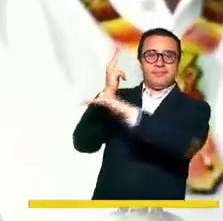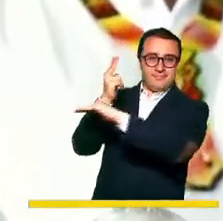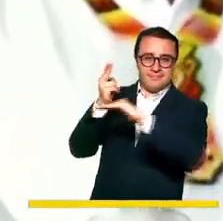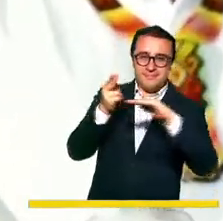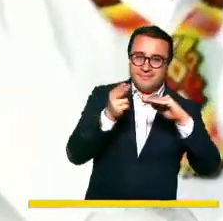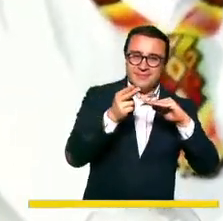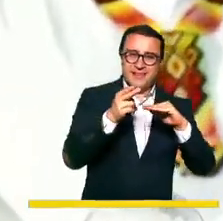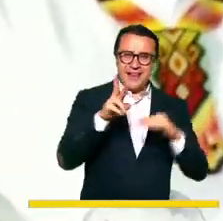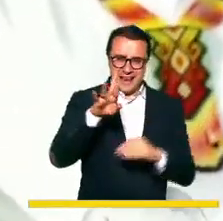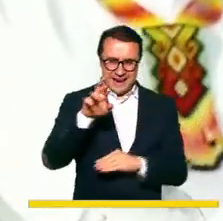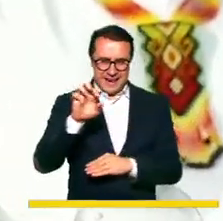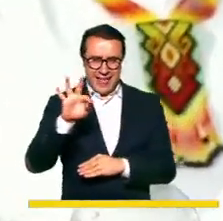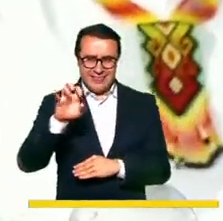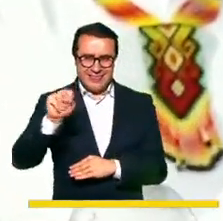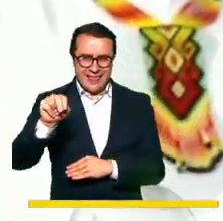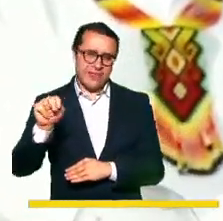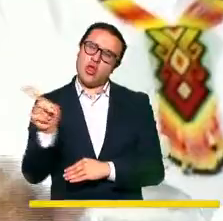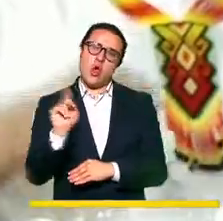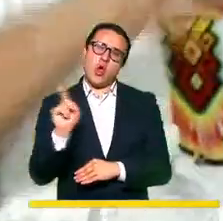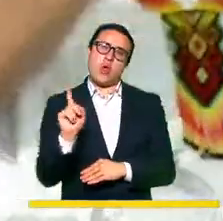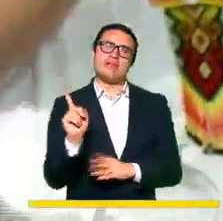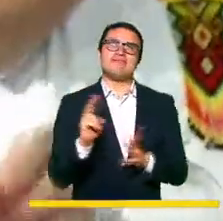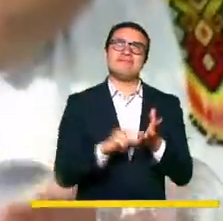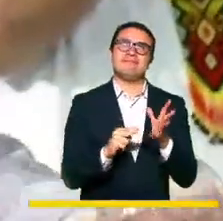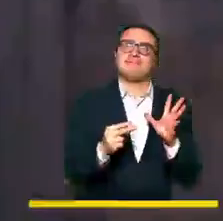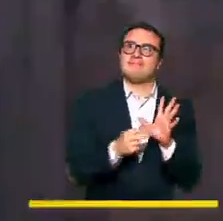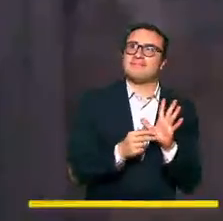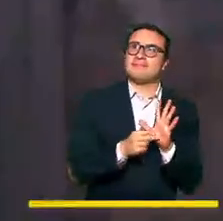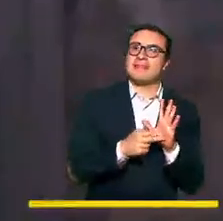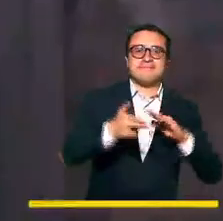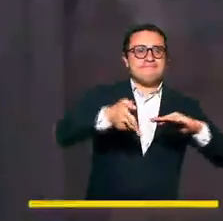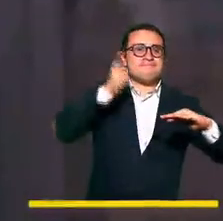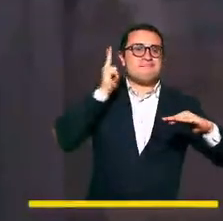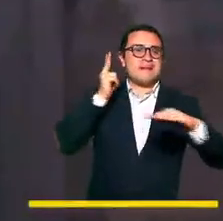Son retenes legales.